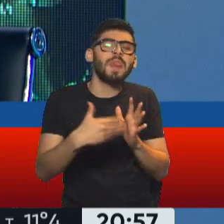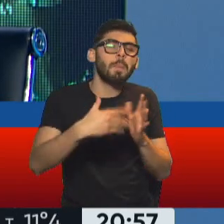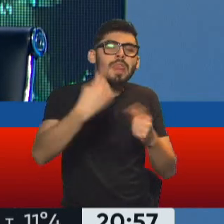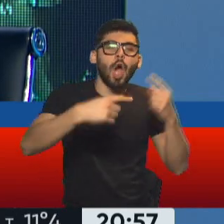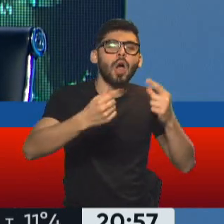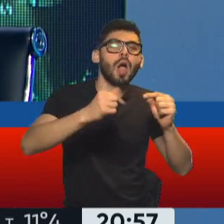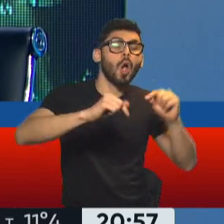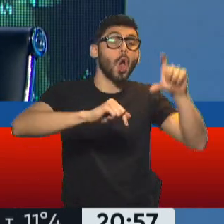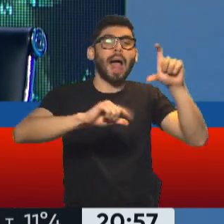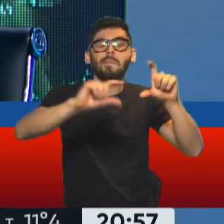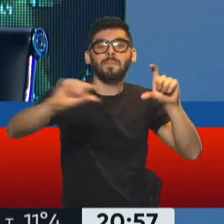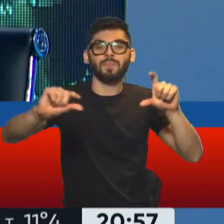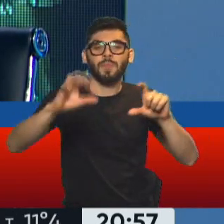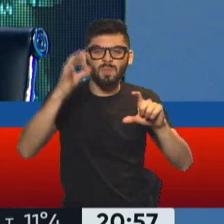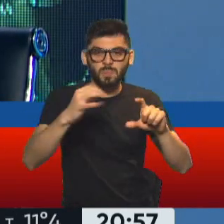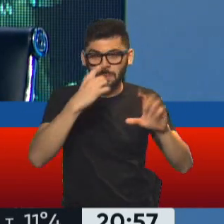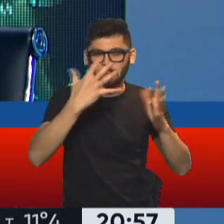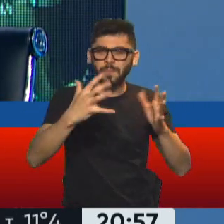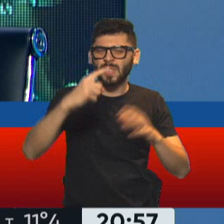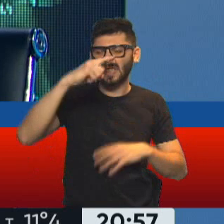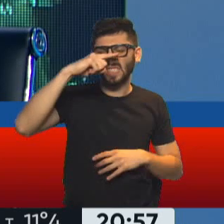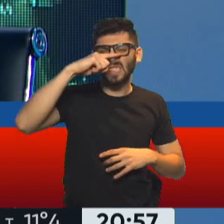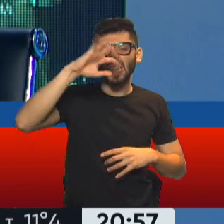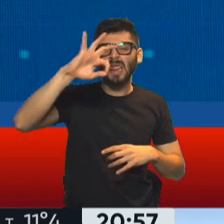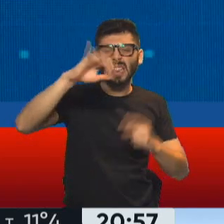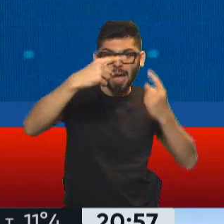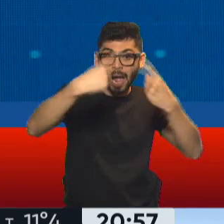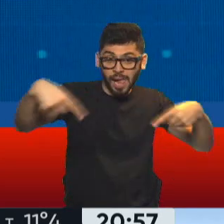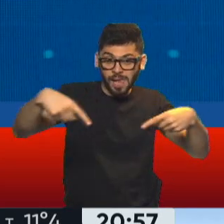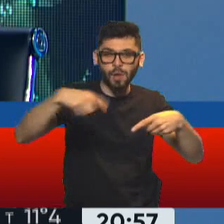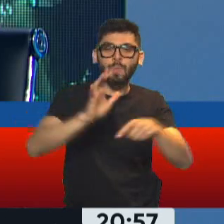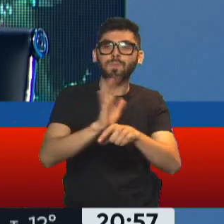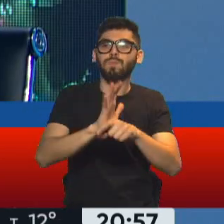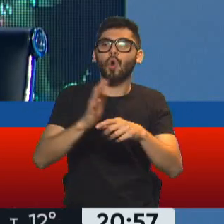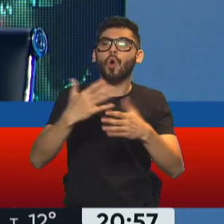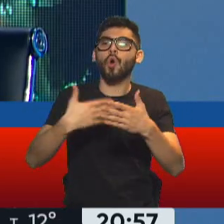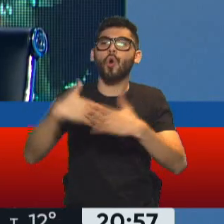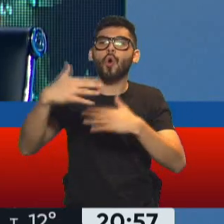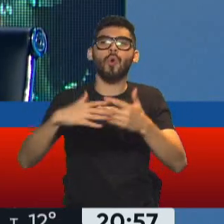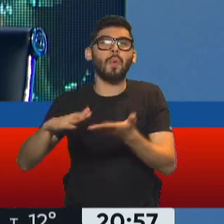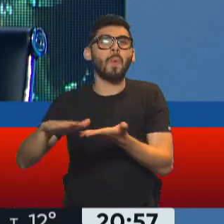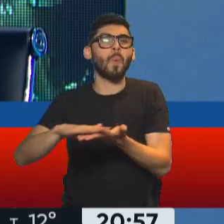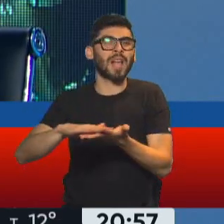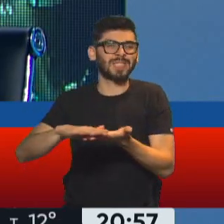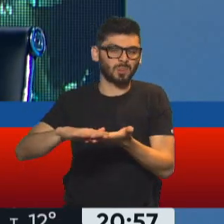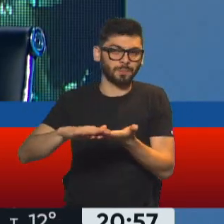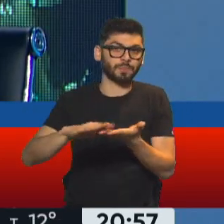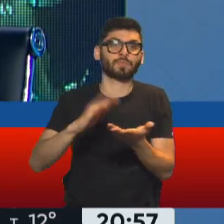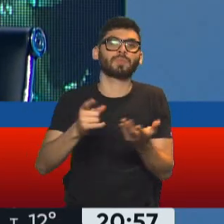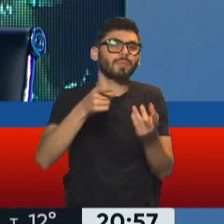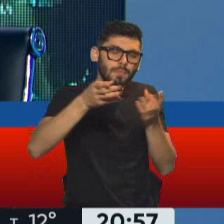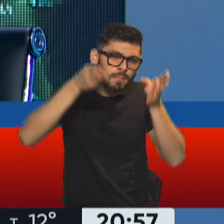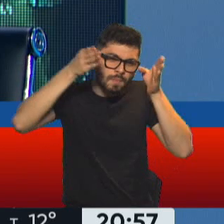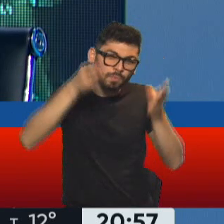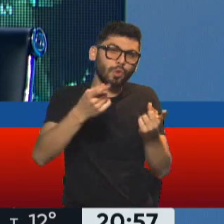realidad unos 70 productos, Felicita, que son parte de una canasta que nosotros vamos haciendo un seguimiento